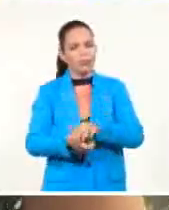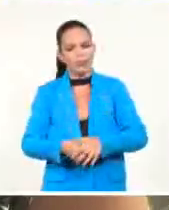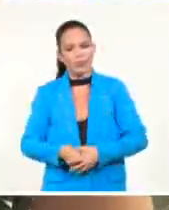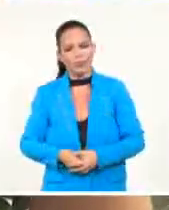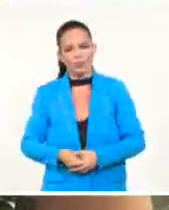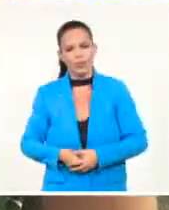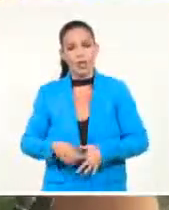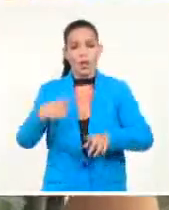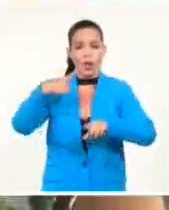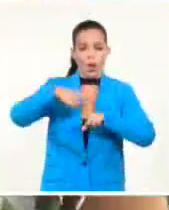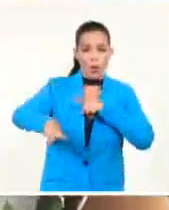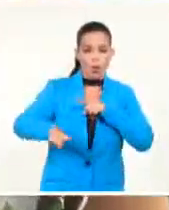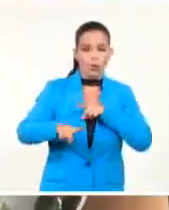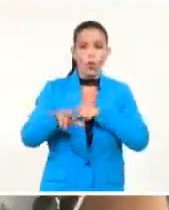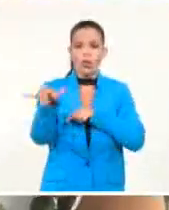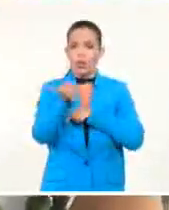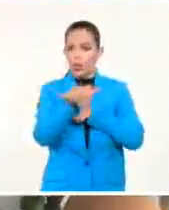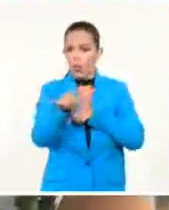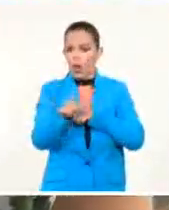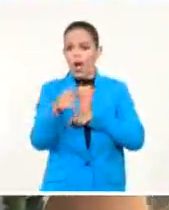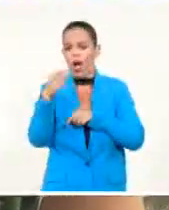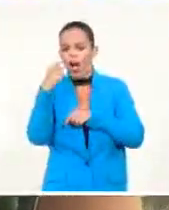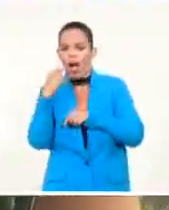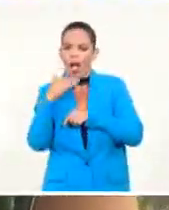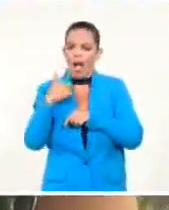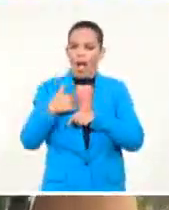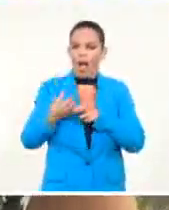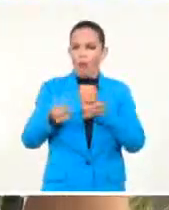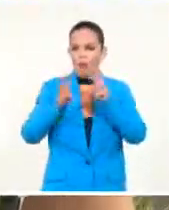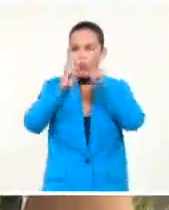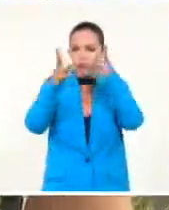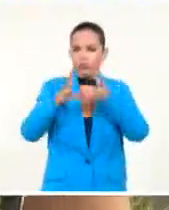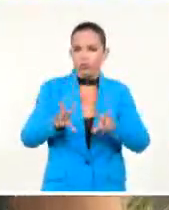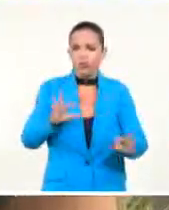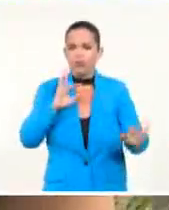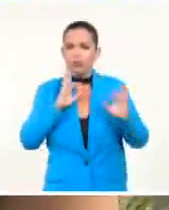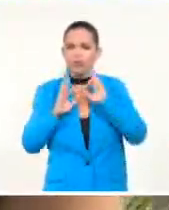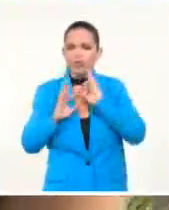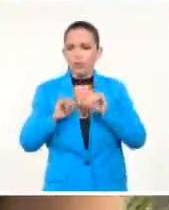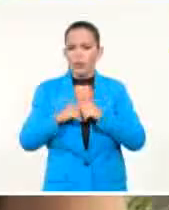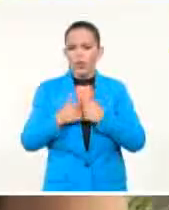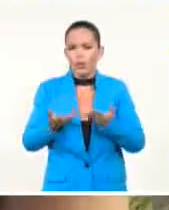que también viene asociada con este uso en redes sociales, es la vinculada a,